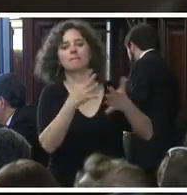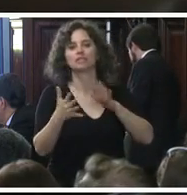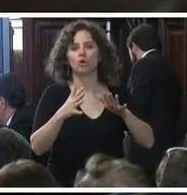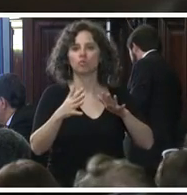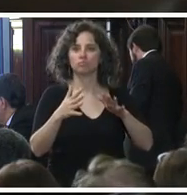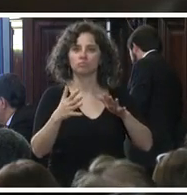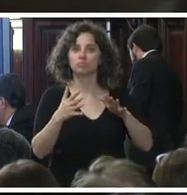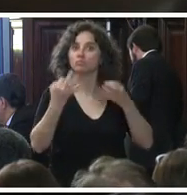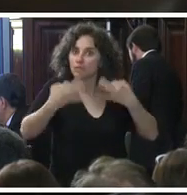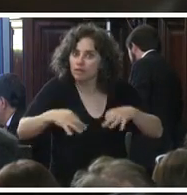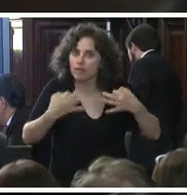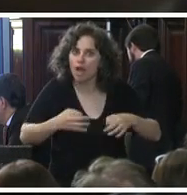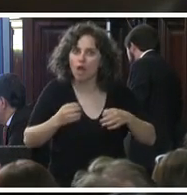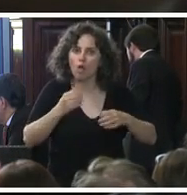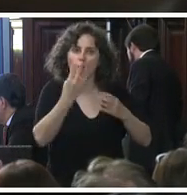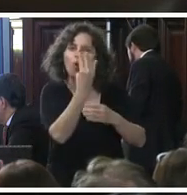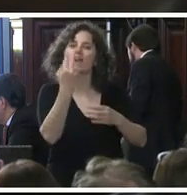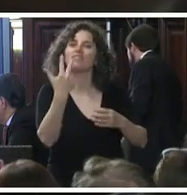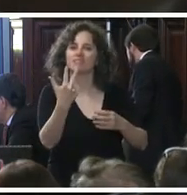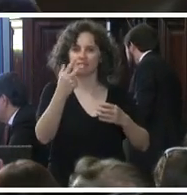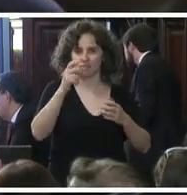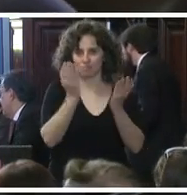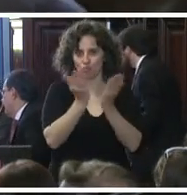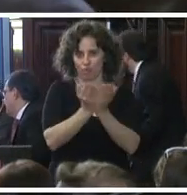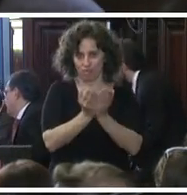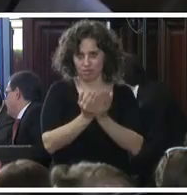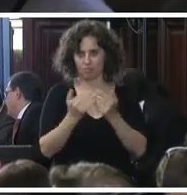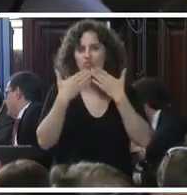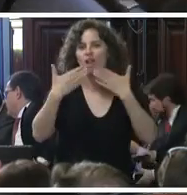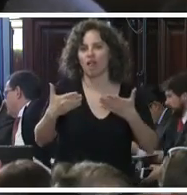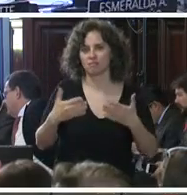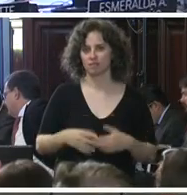con este los 43 muchas gracias